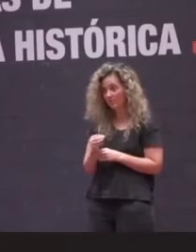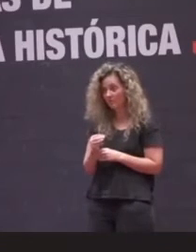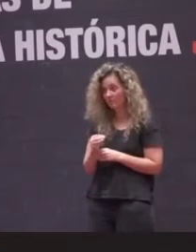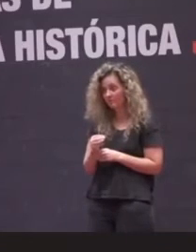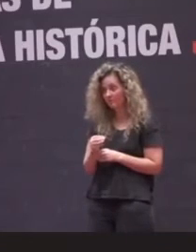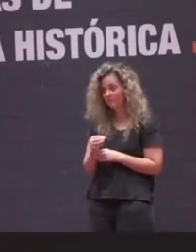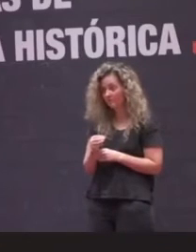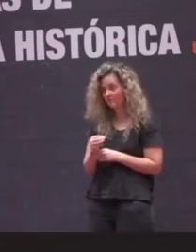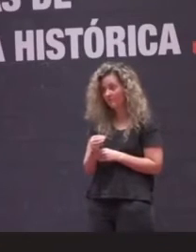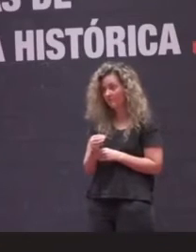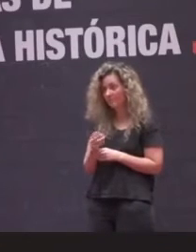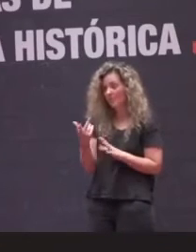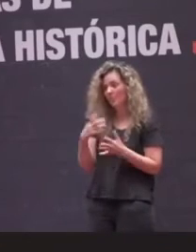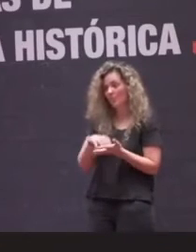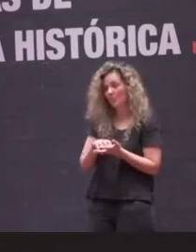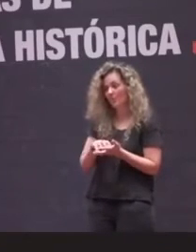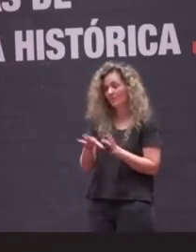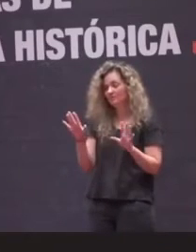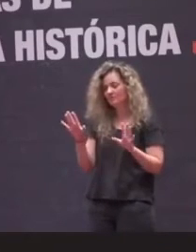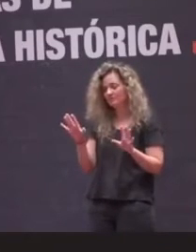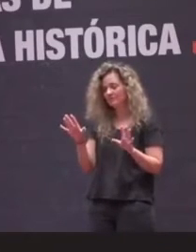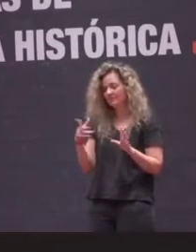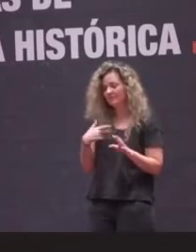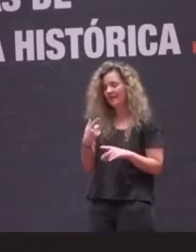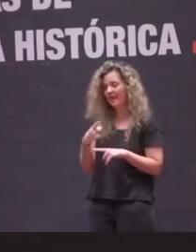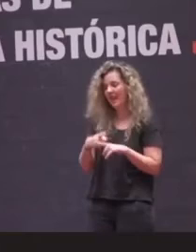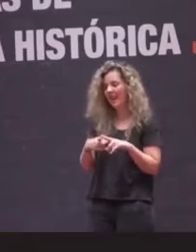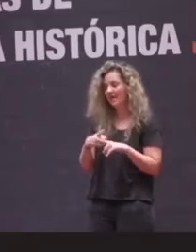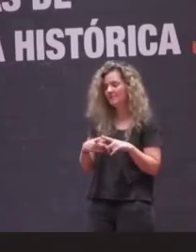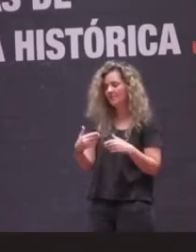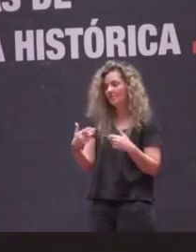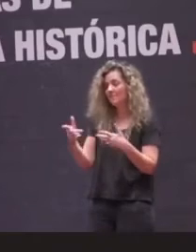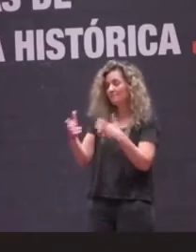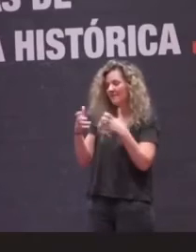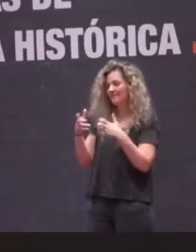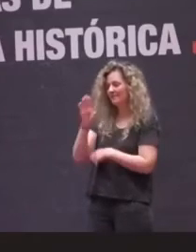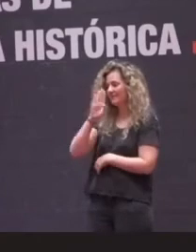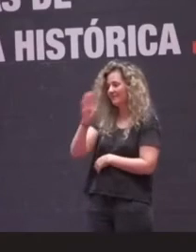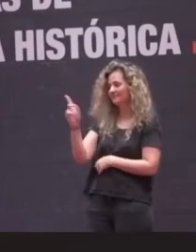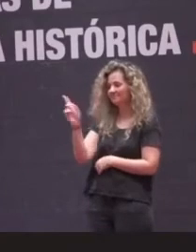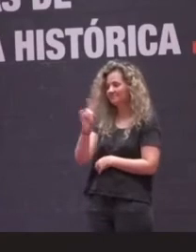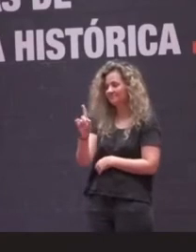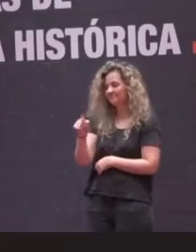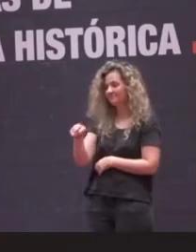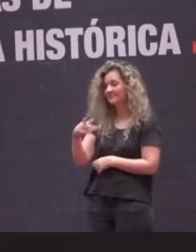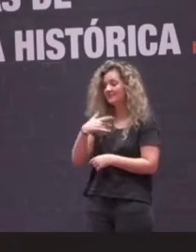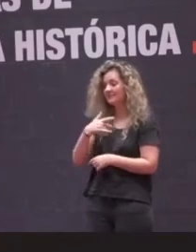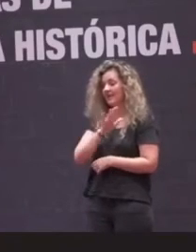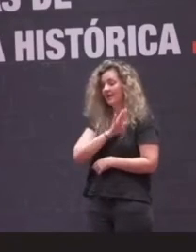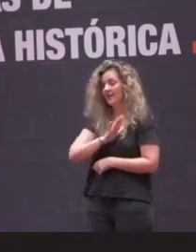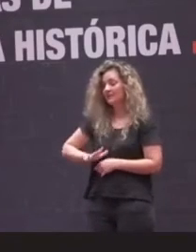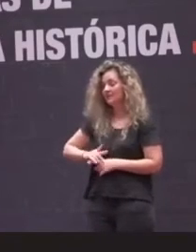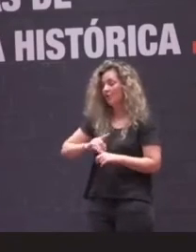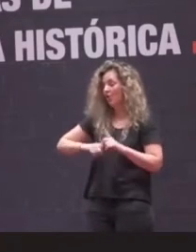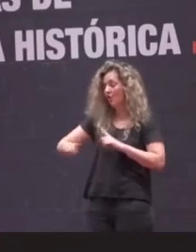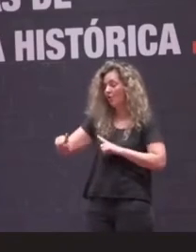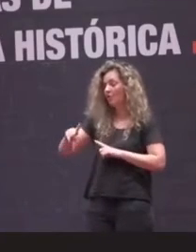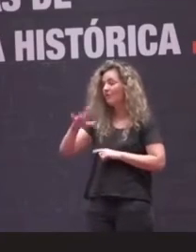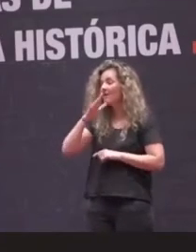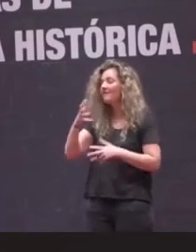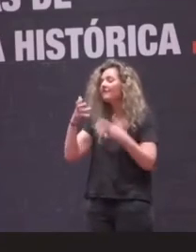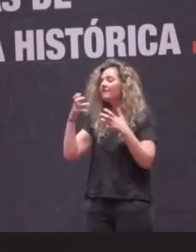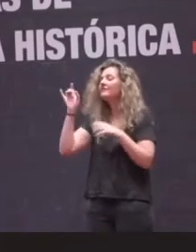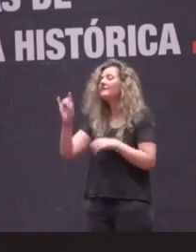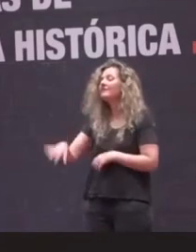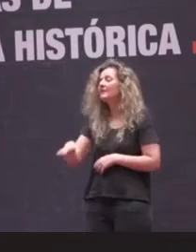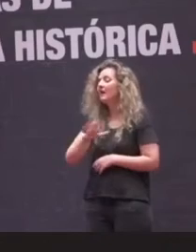Teño dúbidas. Teño dúbidas na medida que eles non van ser beneficiarios directos da execución provisional. E se quen é beneficiario